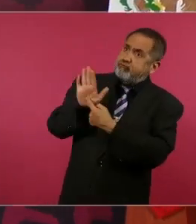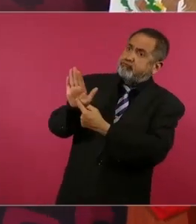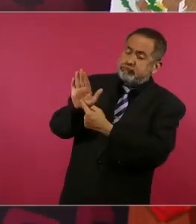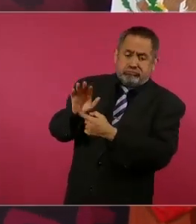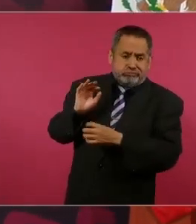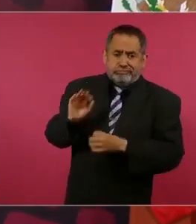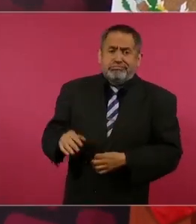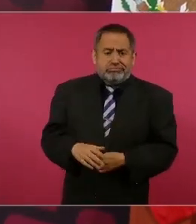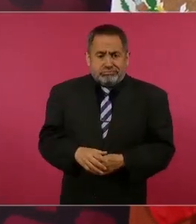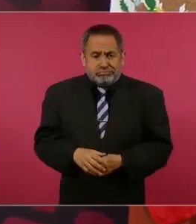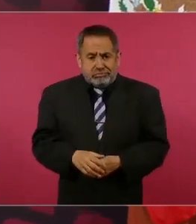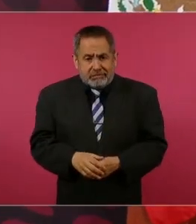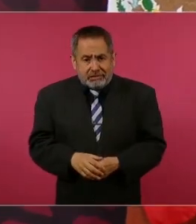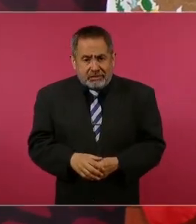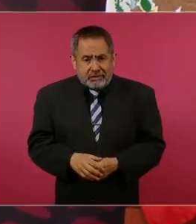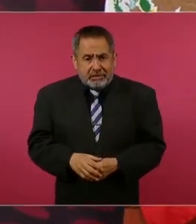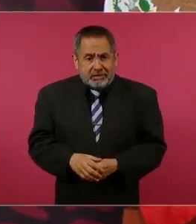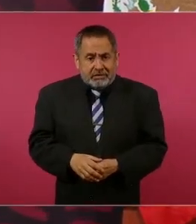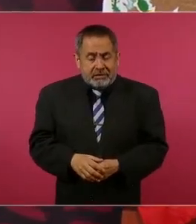Es